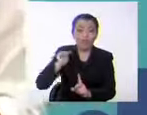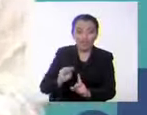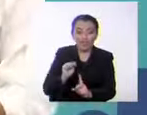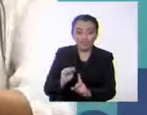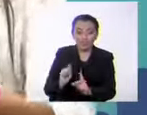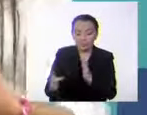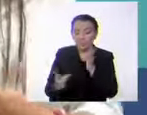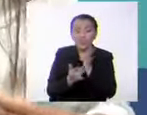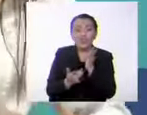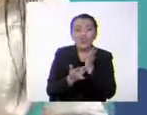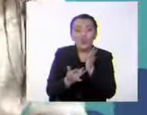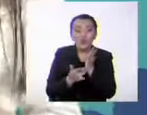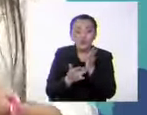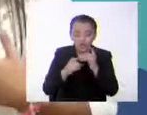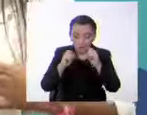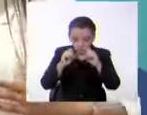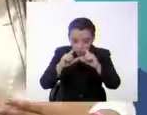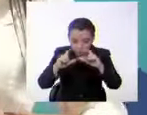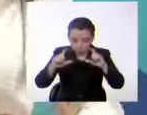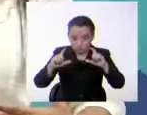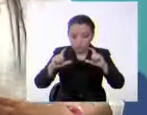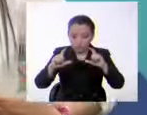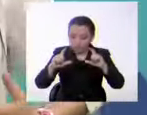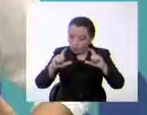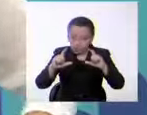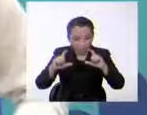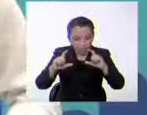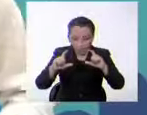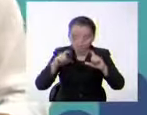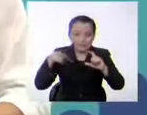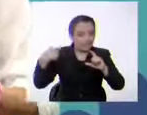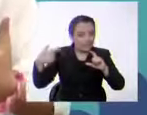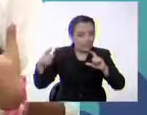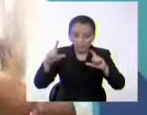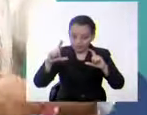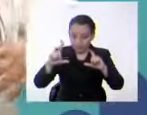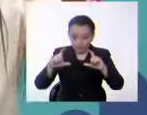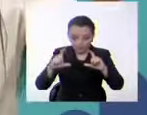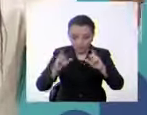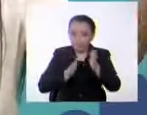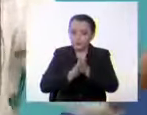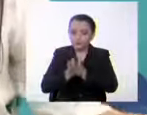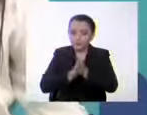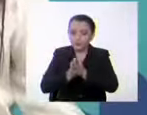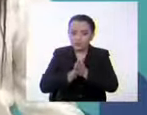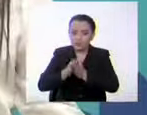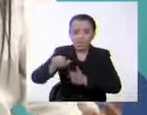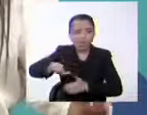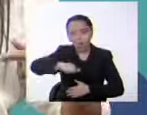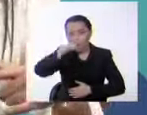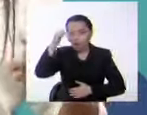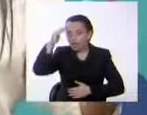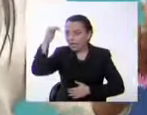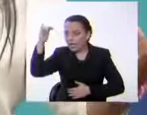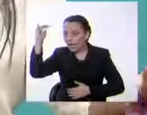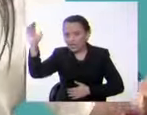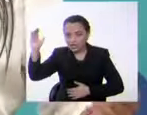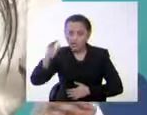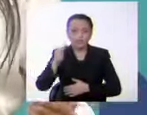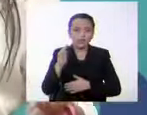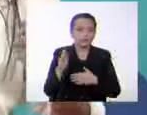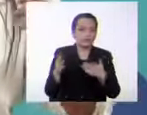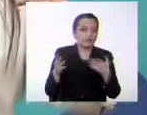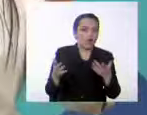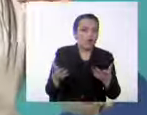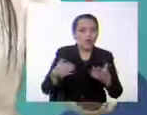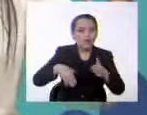identidad, sobre nuestras costumbres, sobre nuestras tradiciones. Algunas veces estamos más interesados en lo que sucede en otros países, esto por ejemplo en el caso de